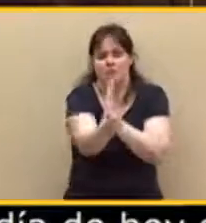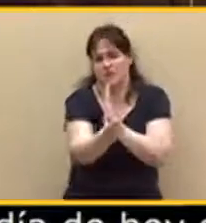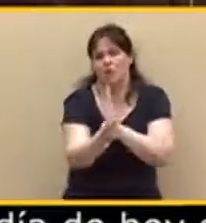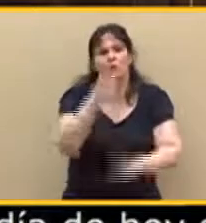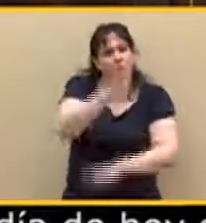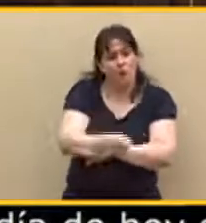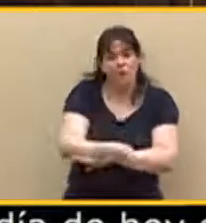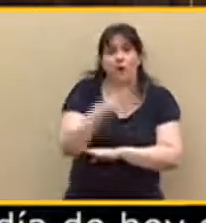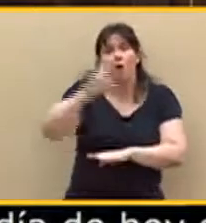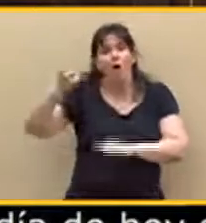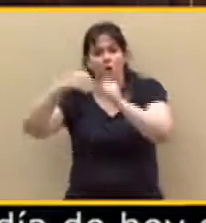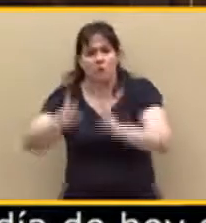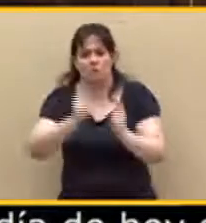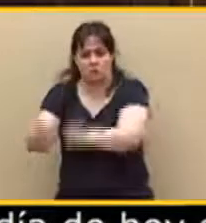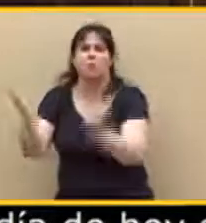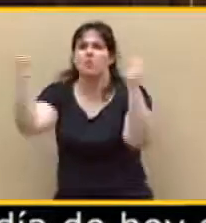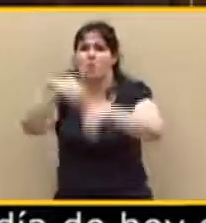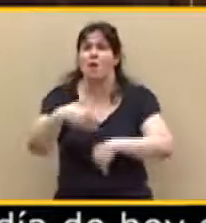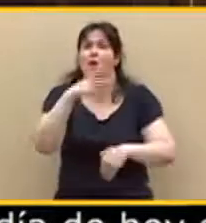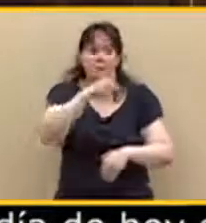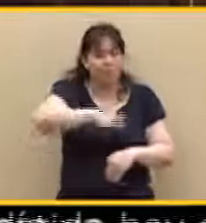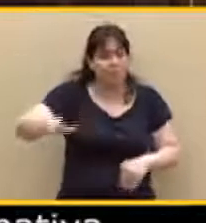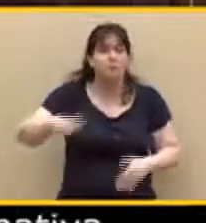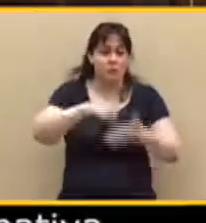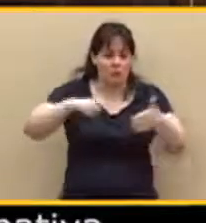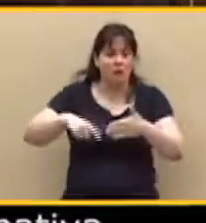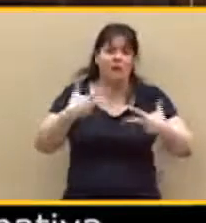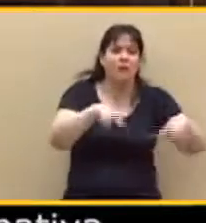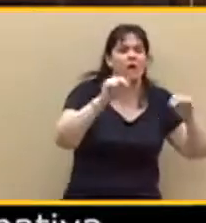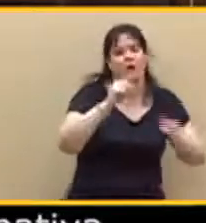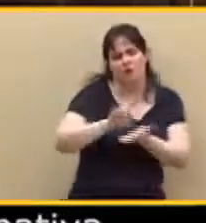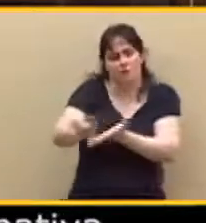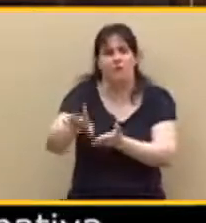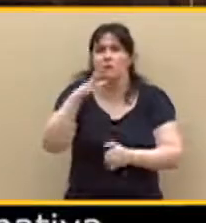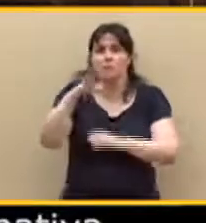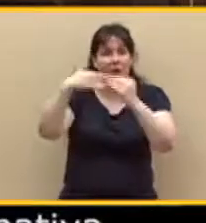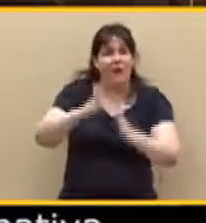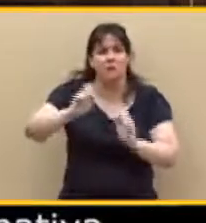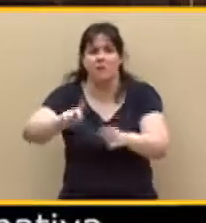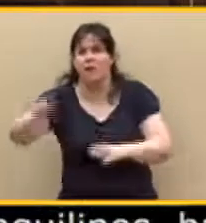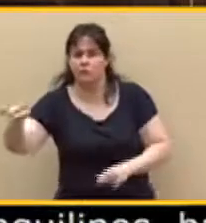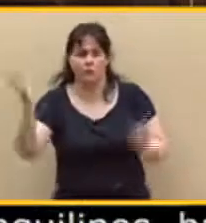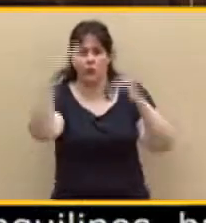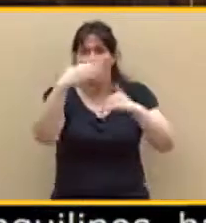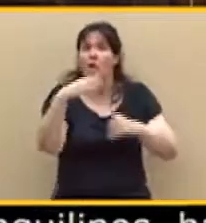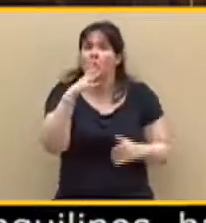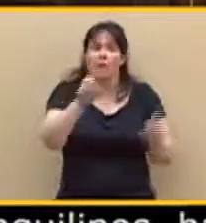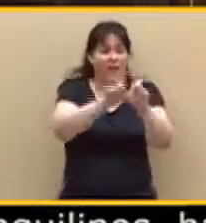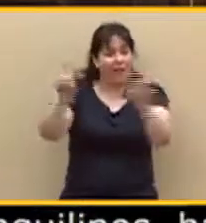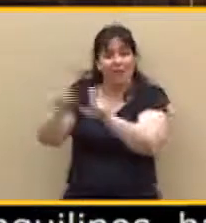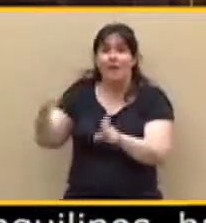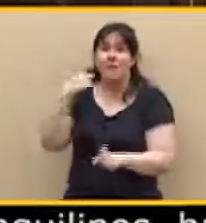señorías. Han dejado desprotegidos a los inquilinos. Han permitido el acaparamiento ilícito de vivienda por parte de las entidades financieras y de